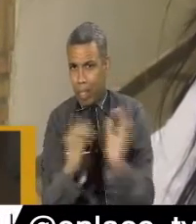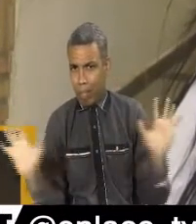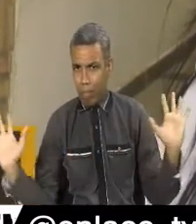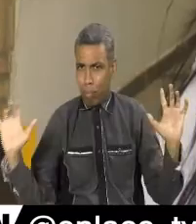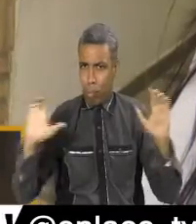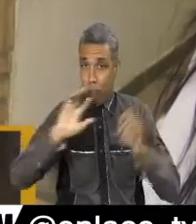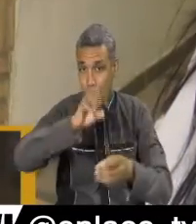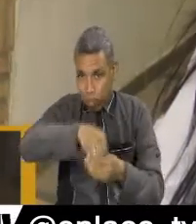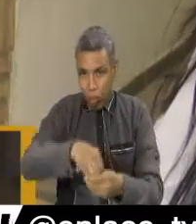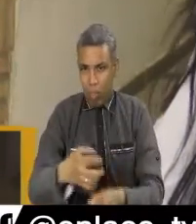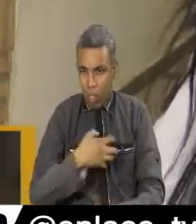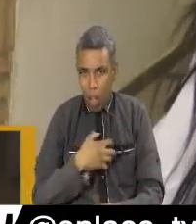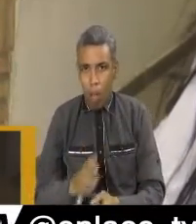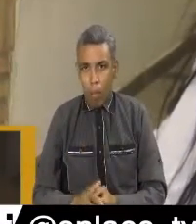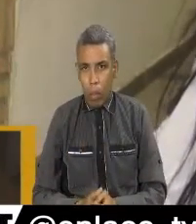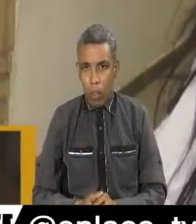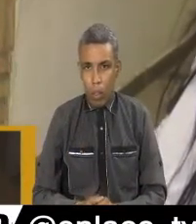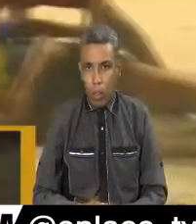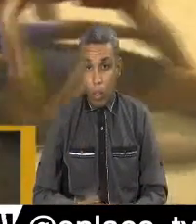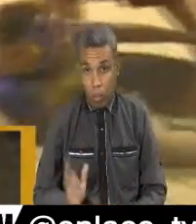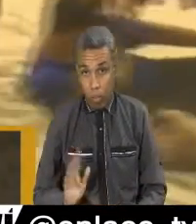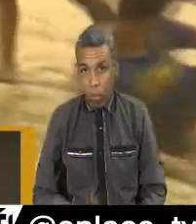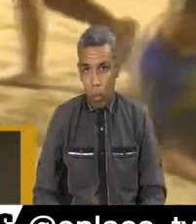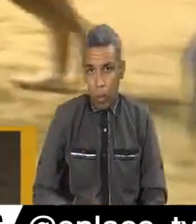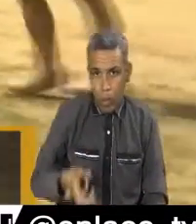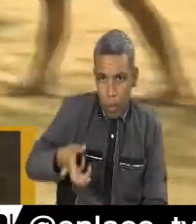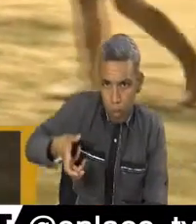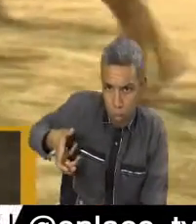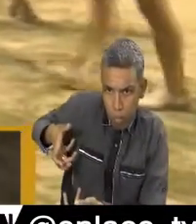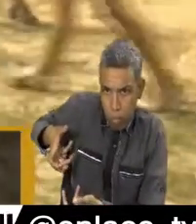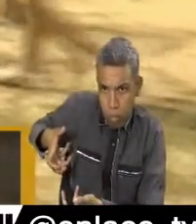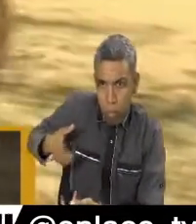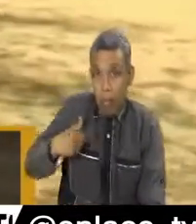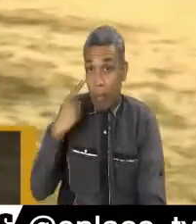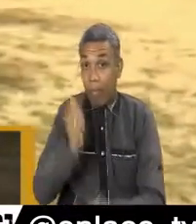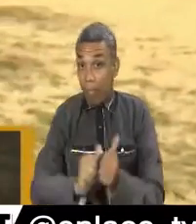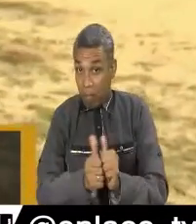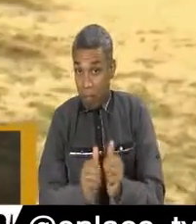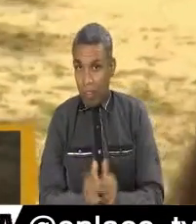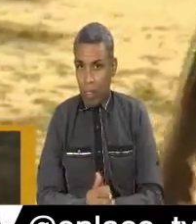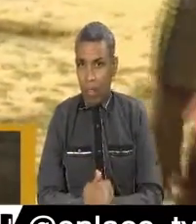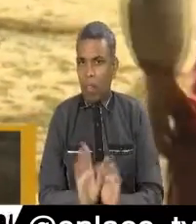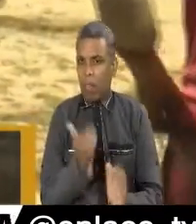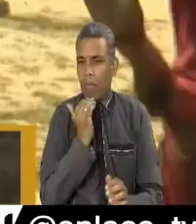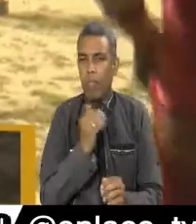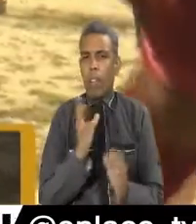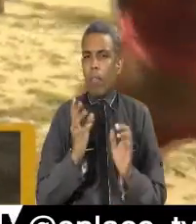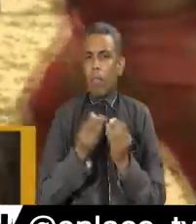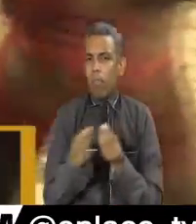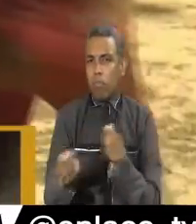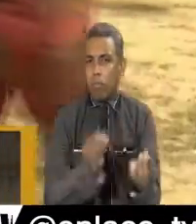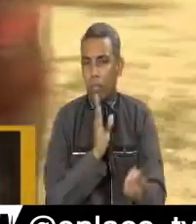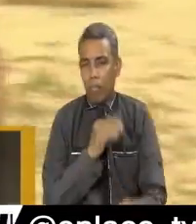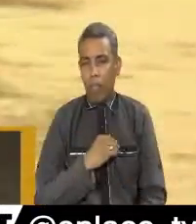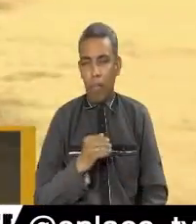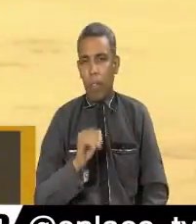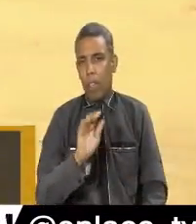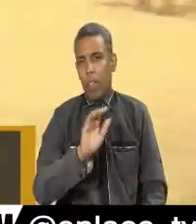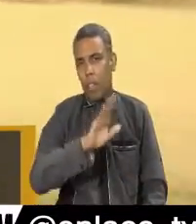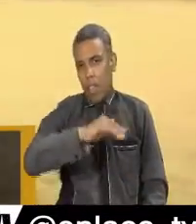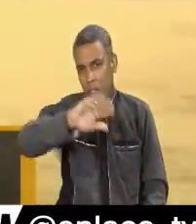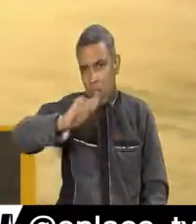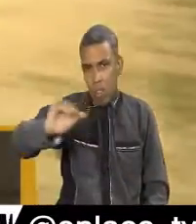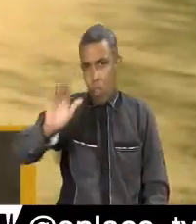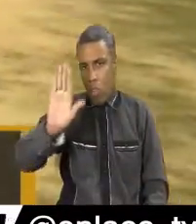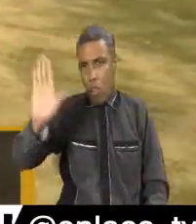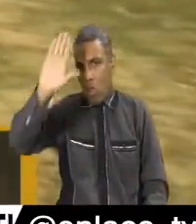del rugby de Colombia. Estará presente tanto Antioquia como Norte de Santander y pues Santander